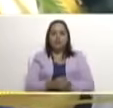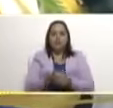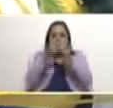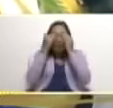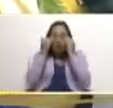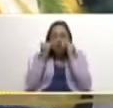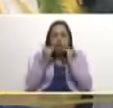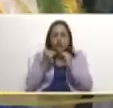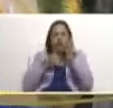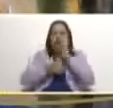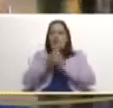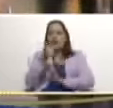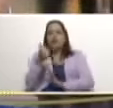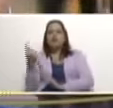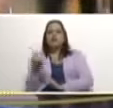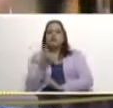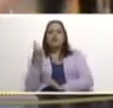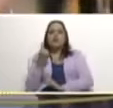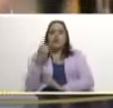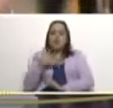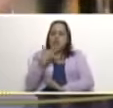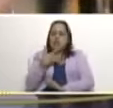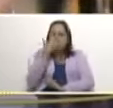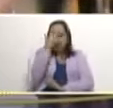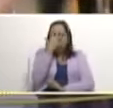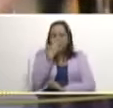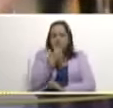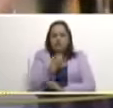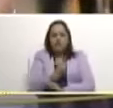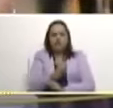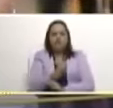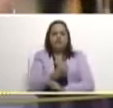del más desconsolador pesimismo,